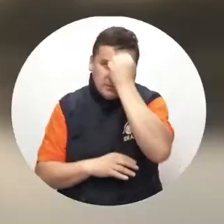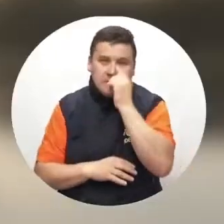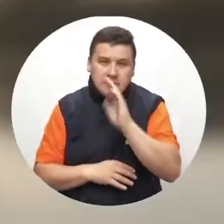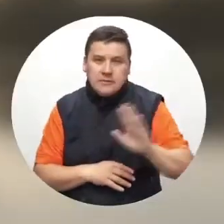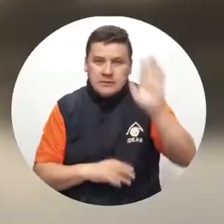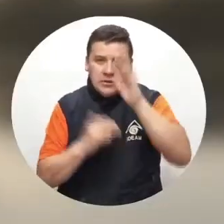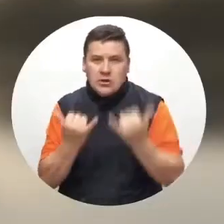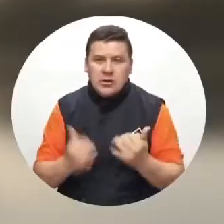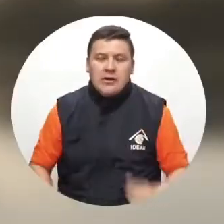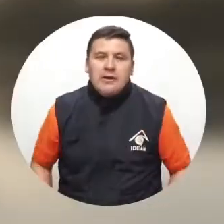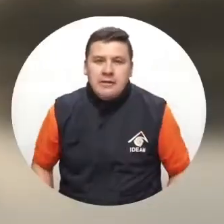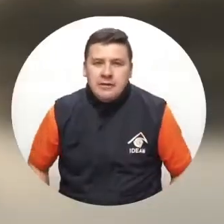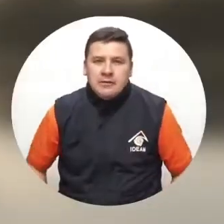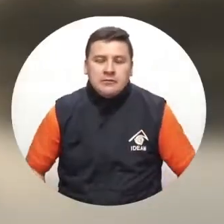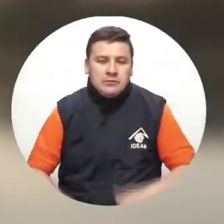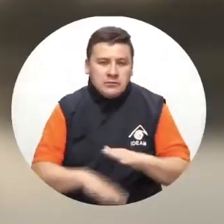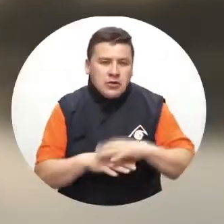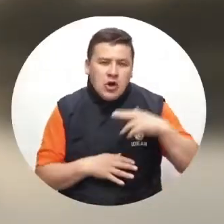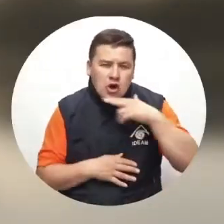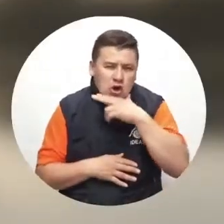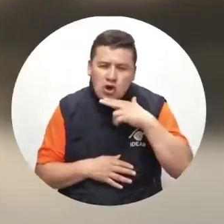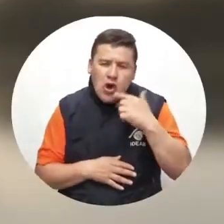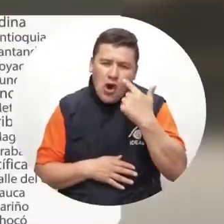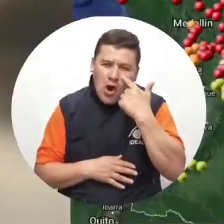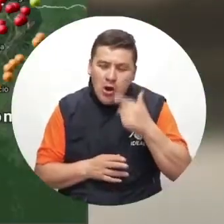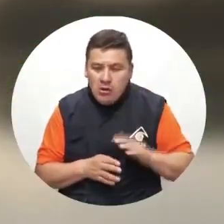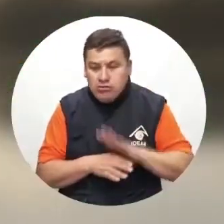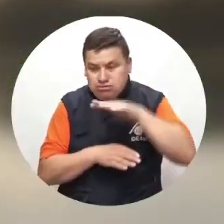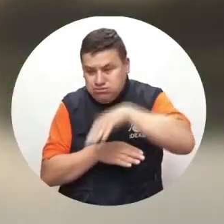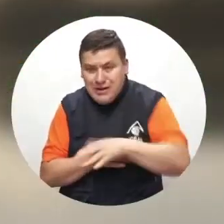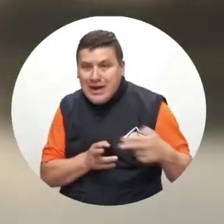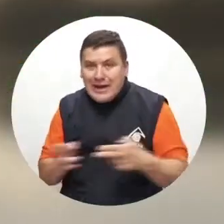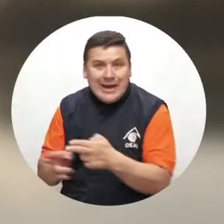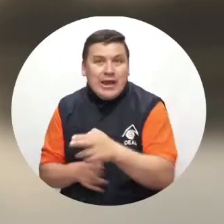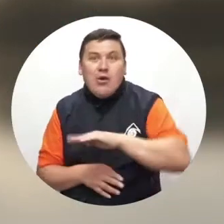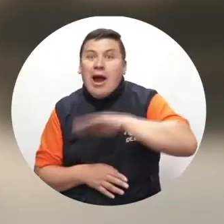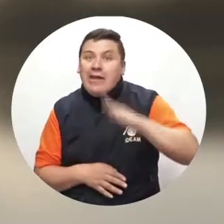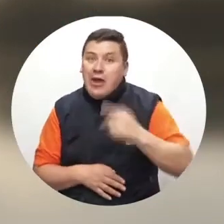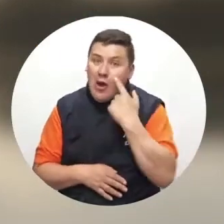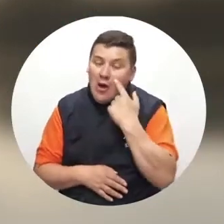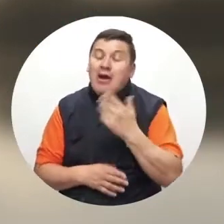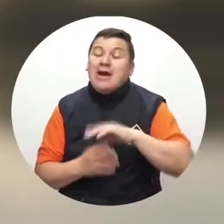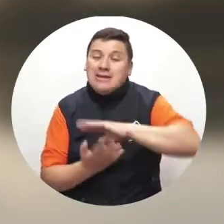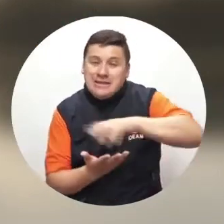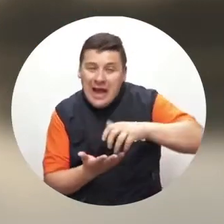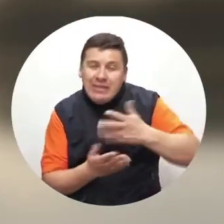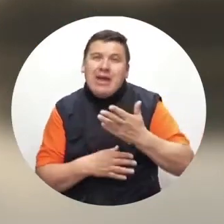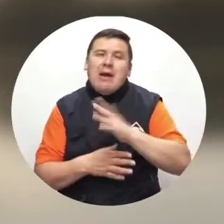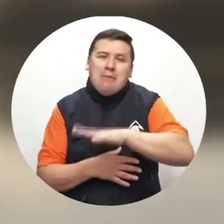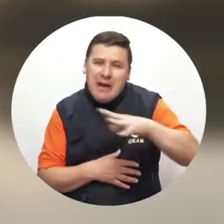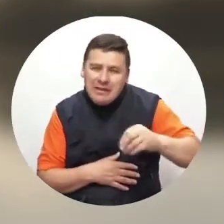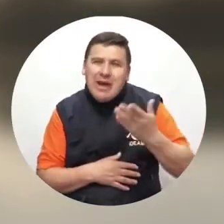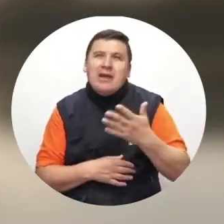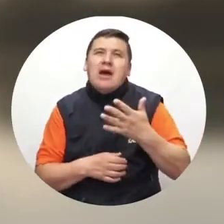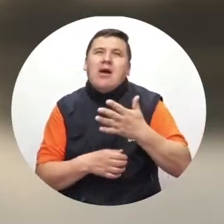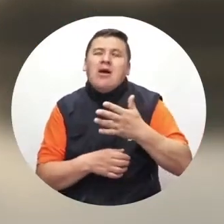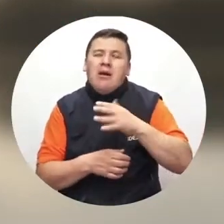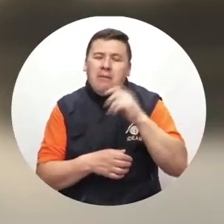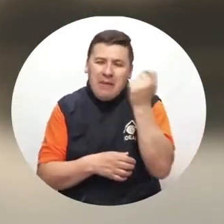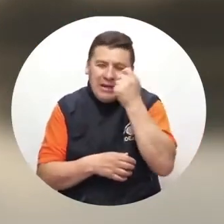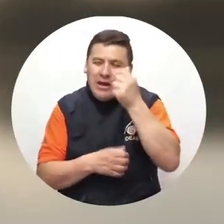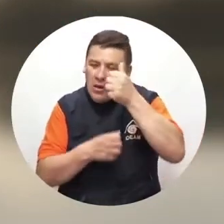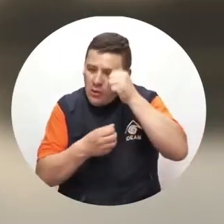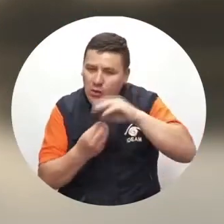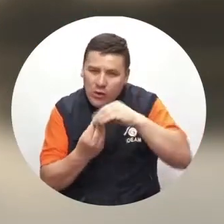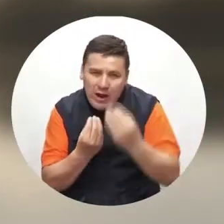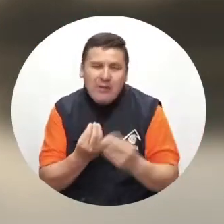las principales alertas a nivel nacional. Alerta roja por desbordamientos en ríos de Antioquia, Santander, Boyacá,